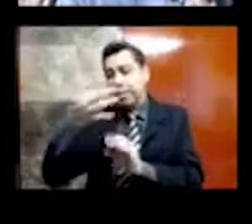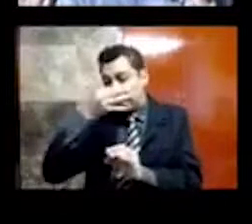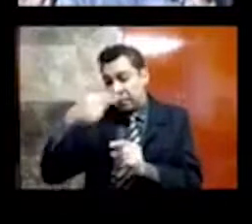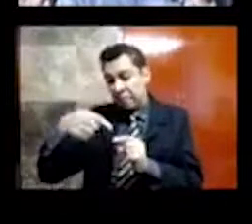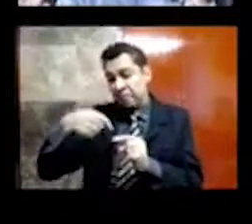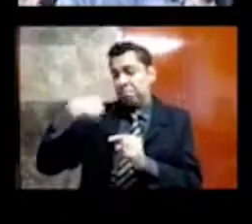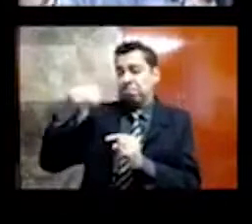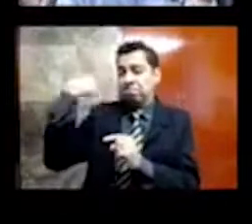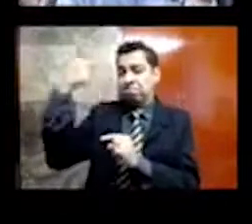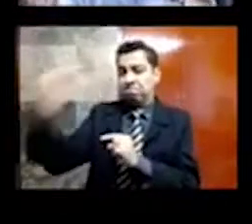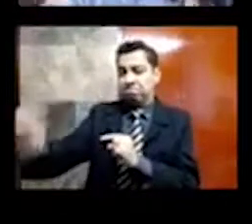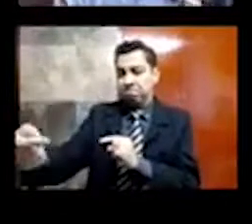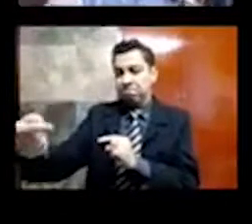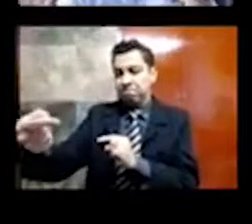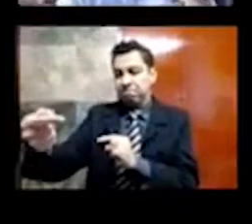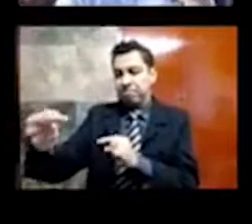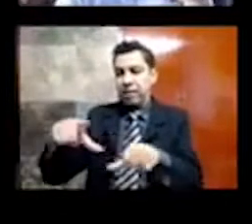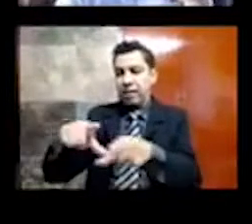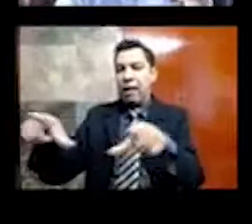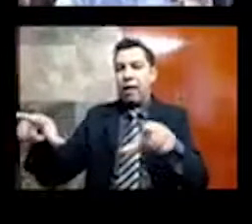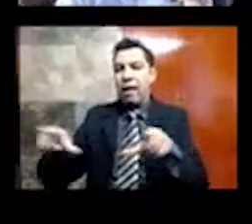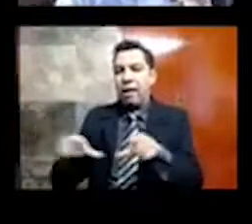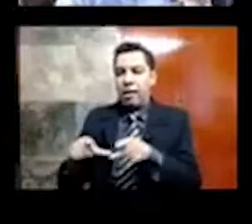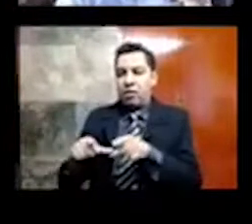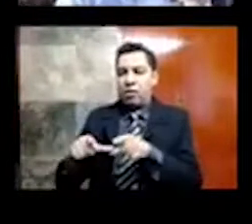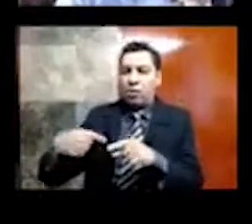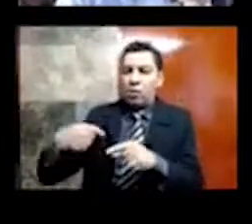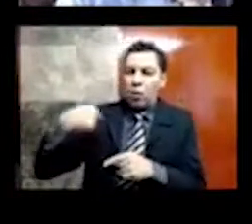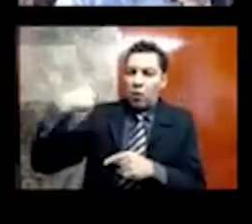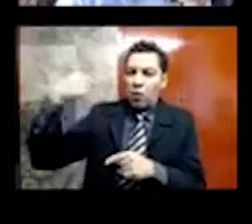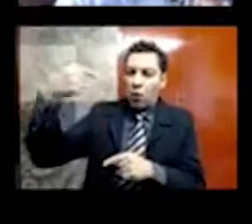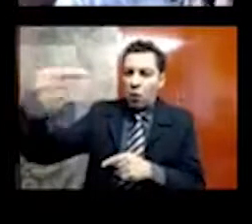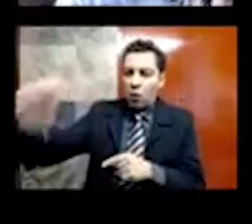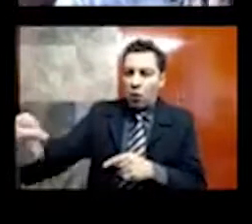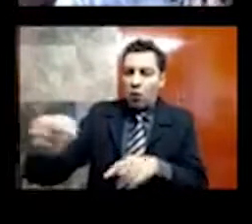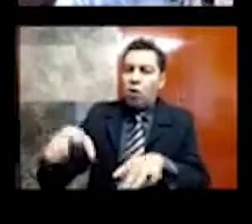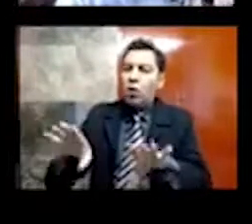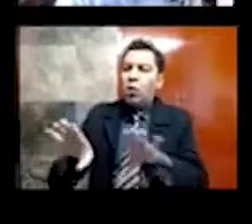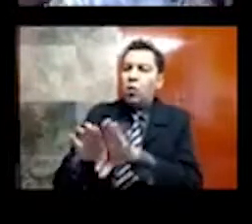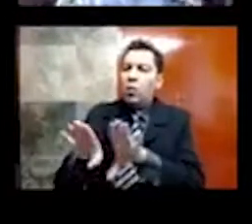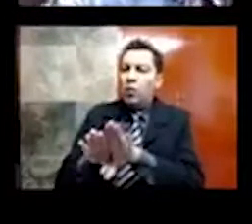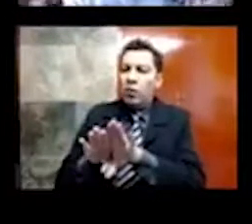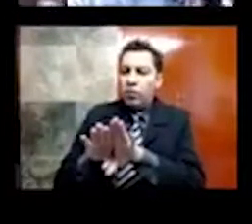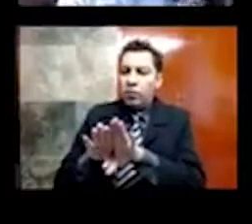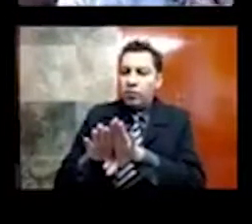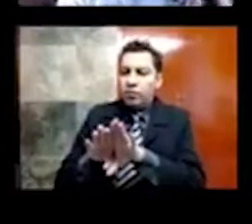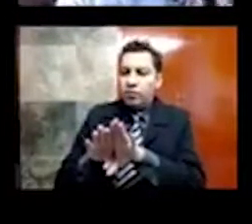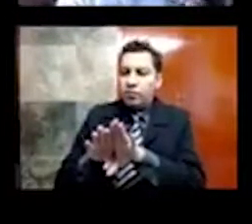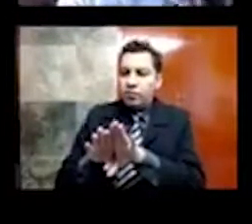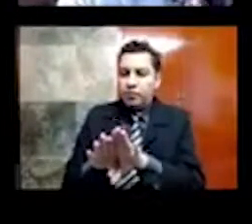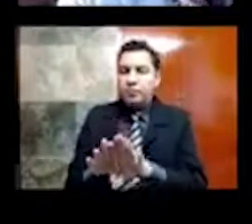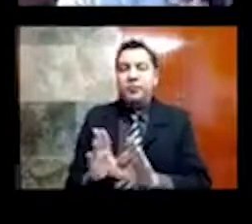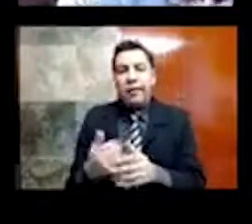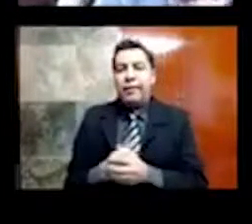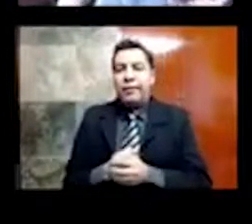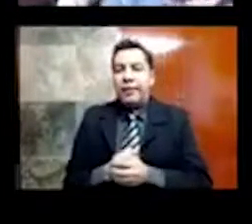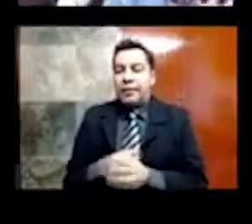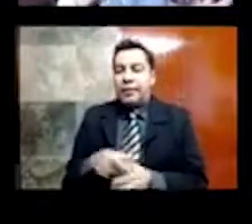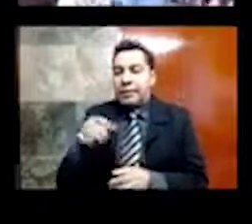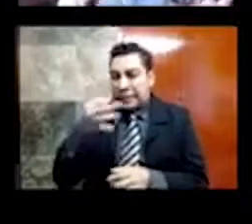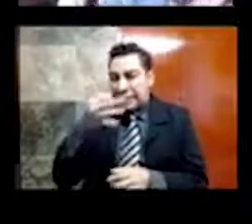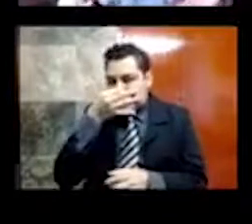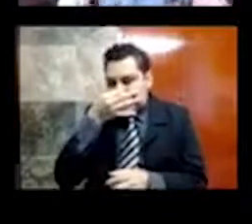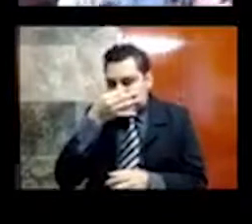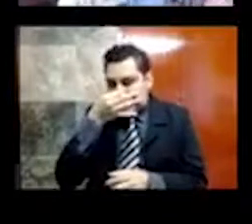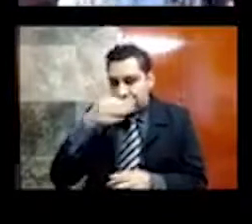realmente Tepeaca, ni Acatzingo, ni Tecali, ni Cuautincha. Es decir, el valle se